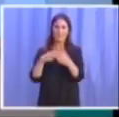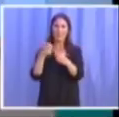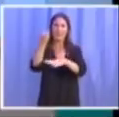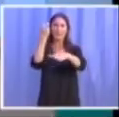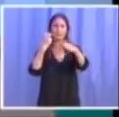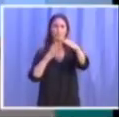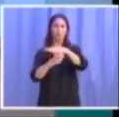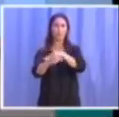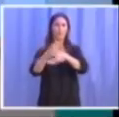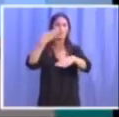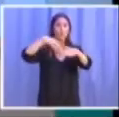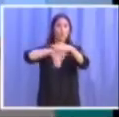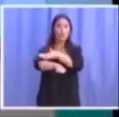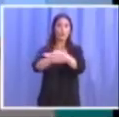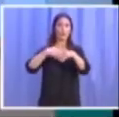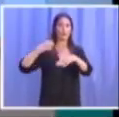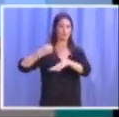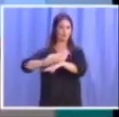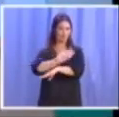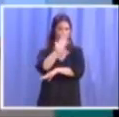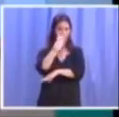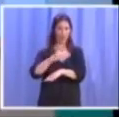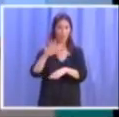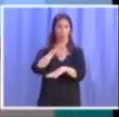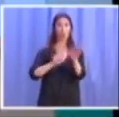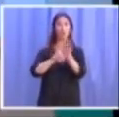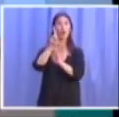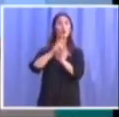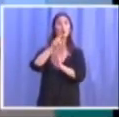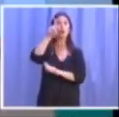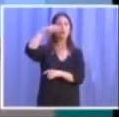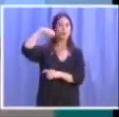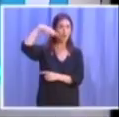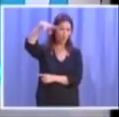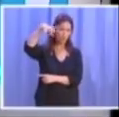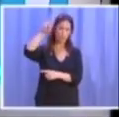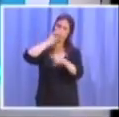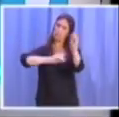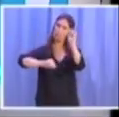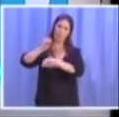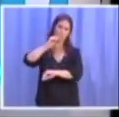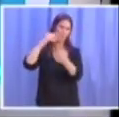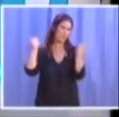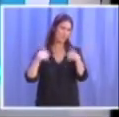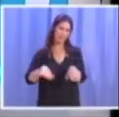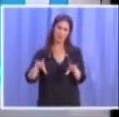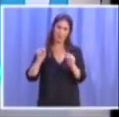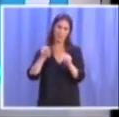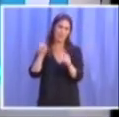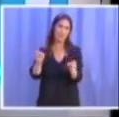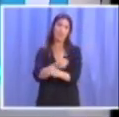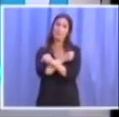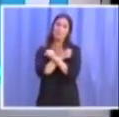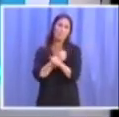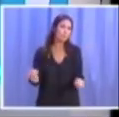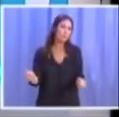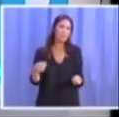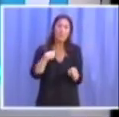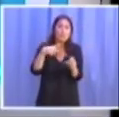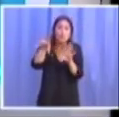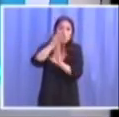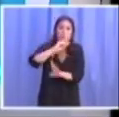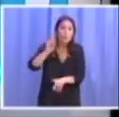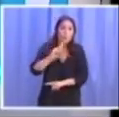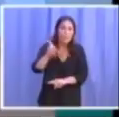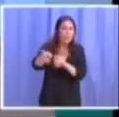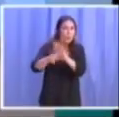soterramiento de las vías del tren. En la zona norte, la luz. Solventarlo de una vez, es imposible, no, es incomprensible que